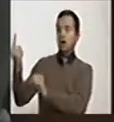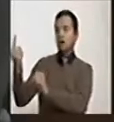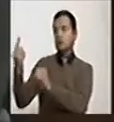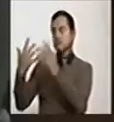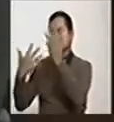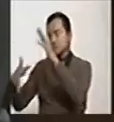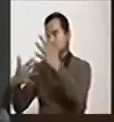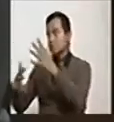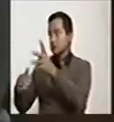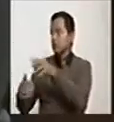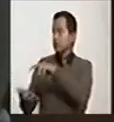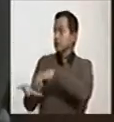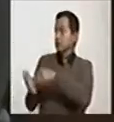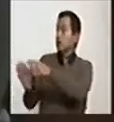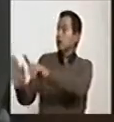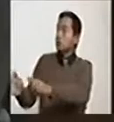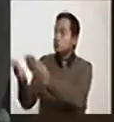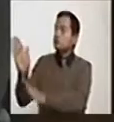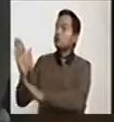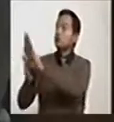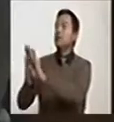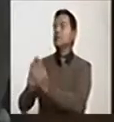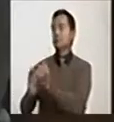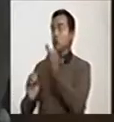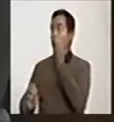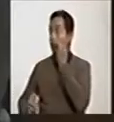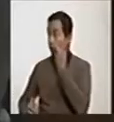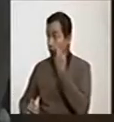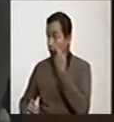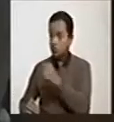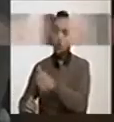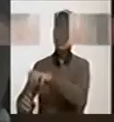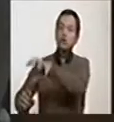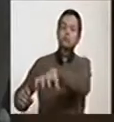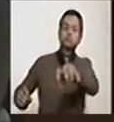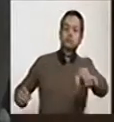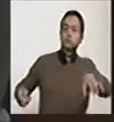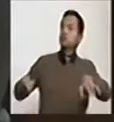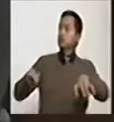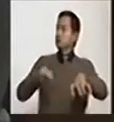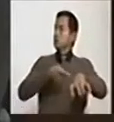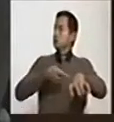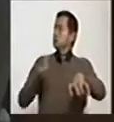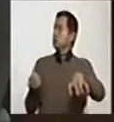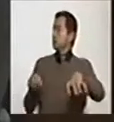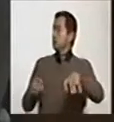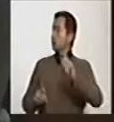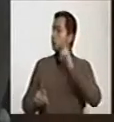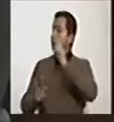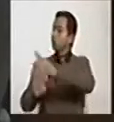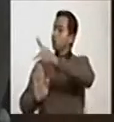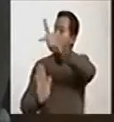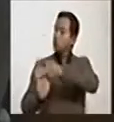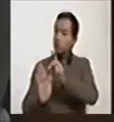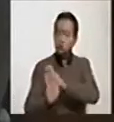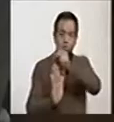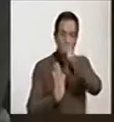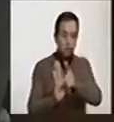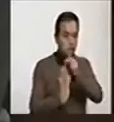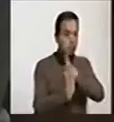porque qué bueno que lo saquen adelante, pero ojo, miren los demás también, porque hay proyectos que llevan mucho tiempo